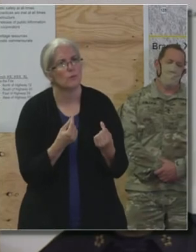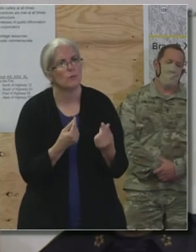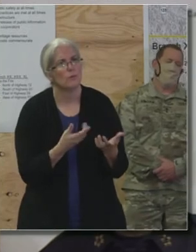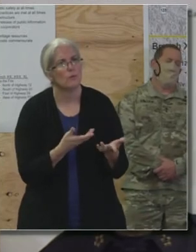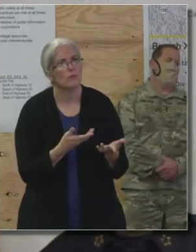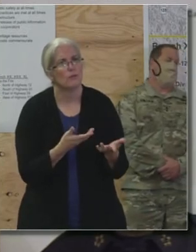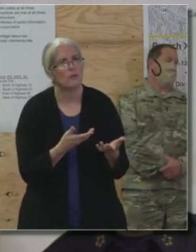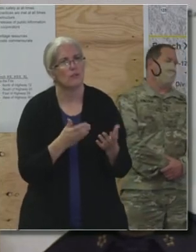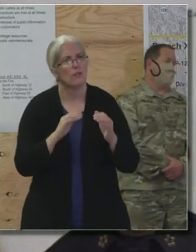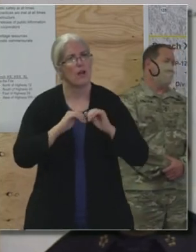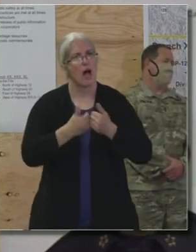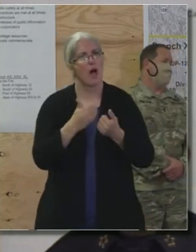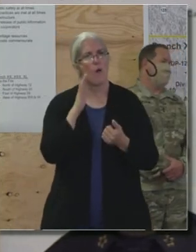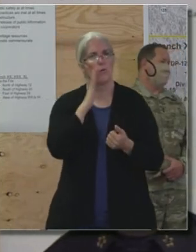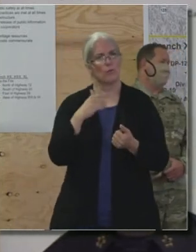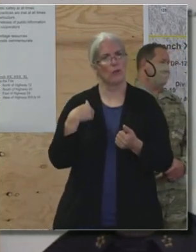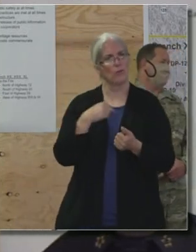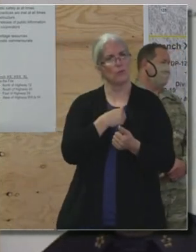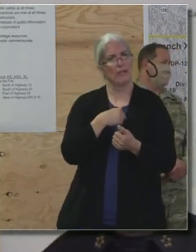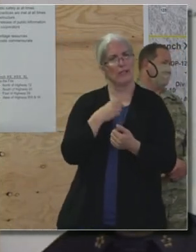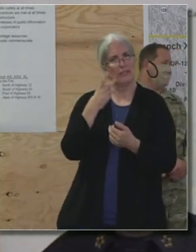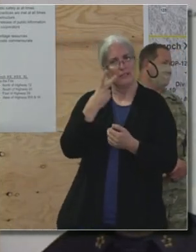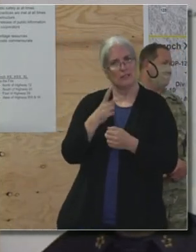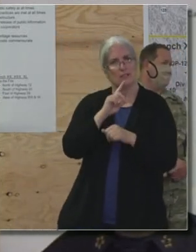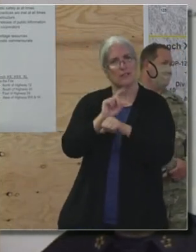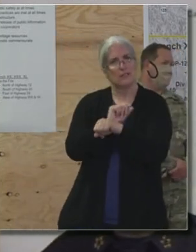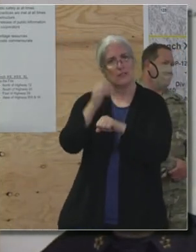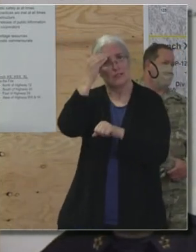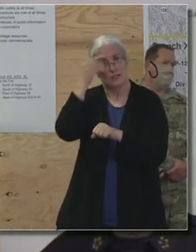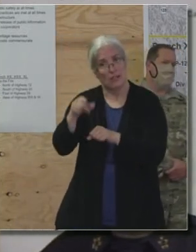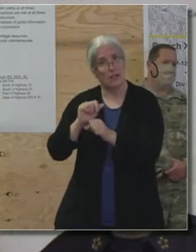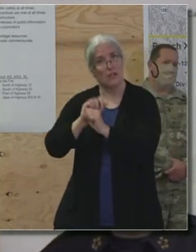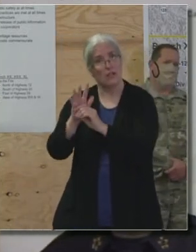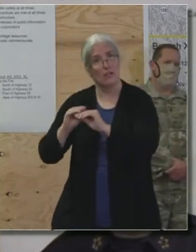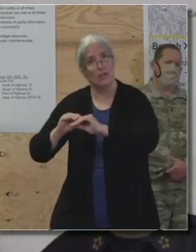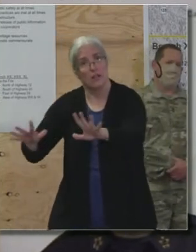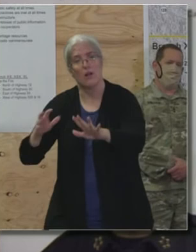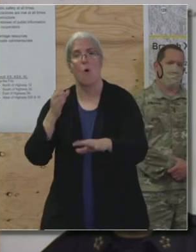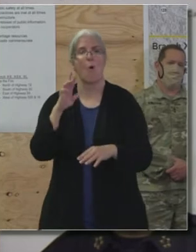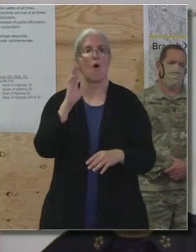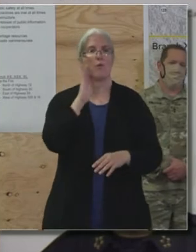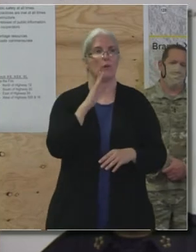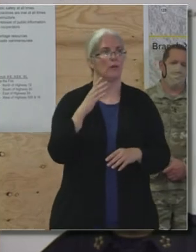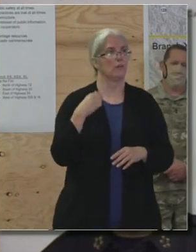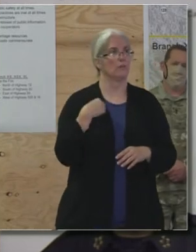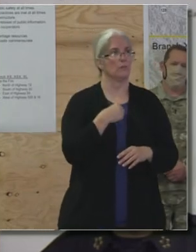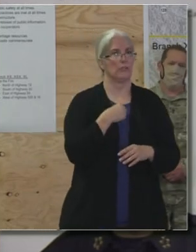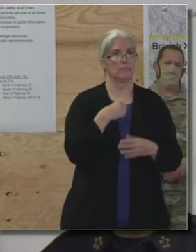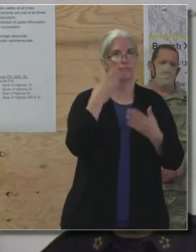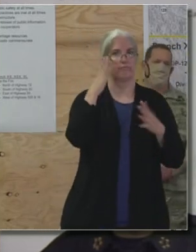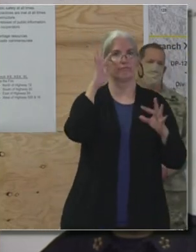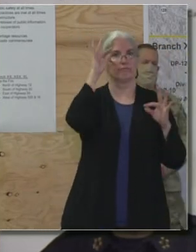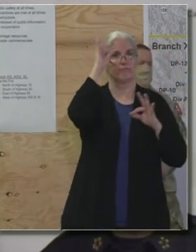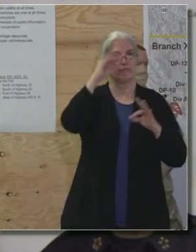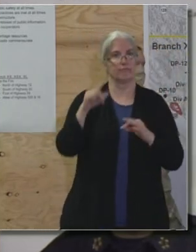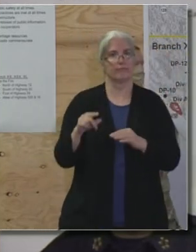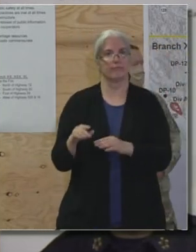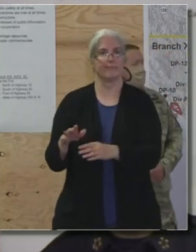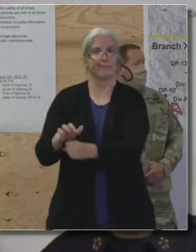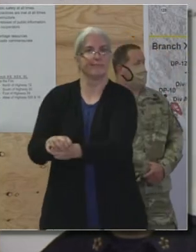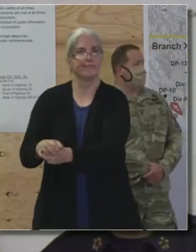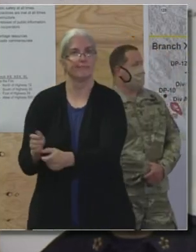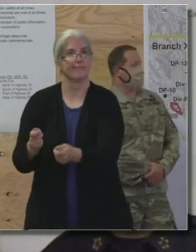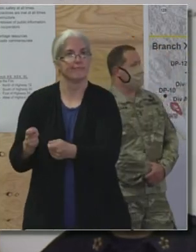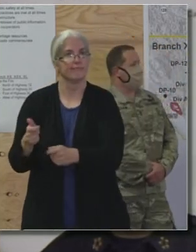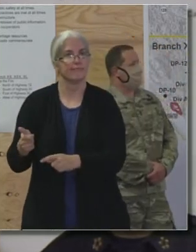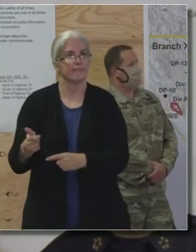de los brotes brotes escolares y lo puede mantener ellos en privado pues se pueden esperar transparencia